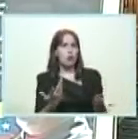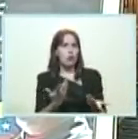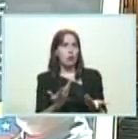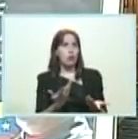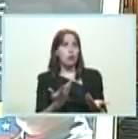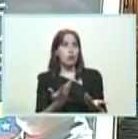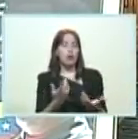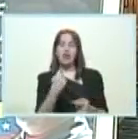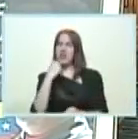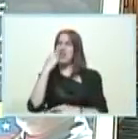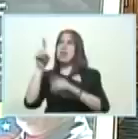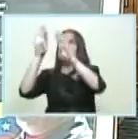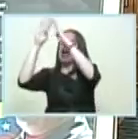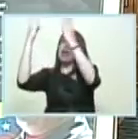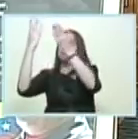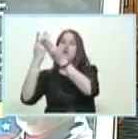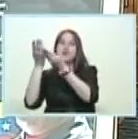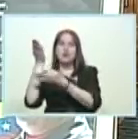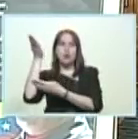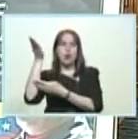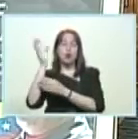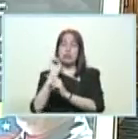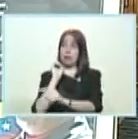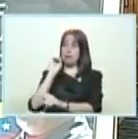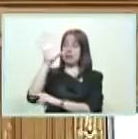¿Qué estarían diciendo en el mundo si fueran?